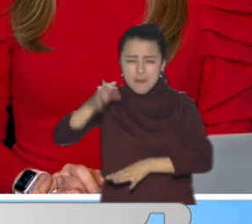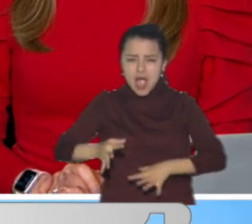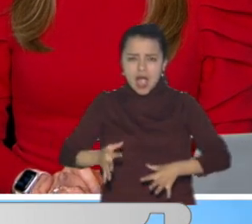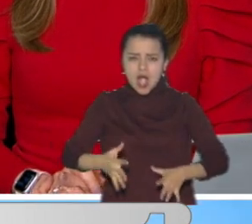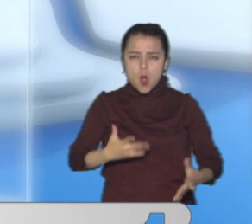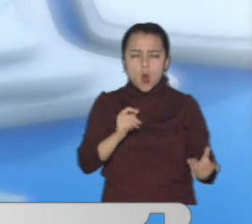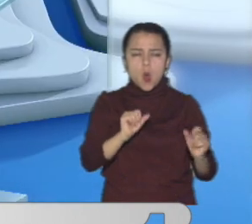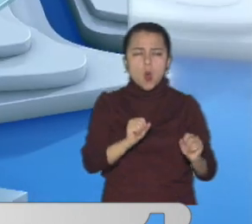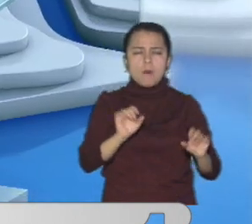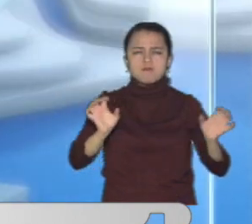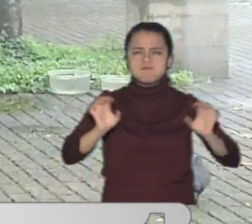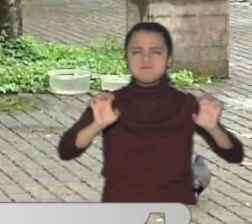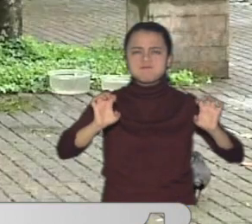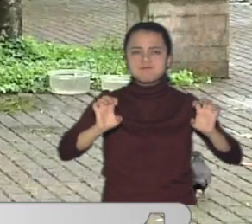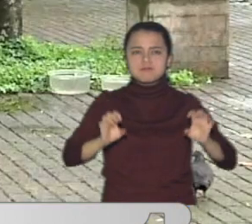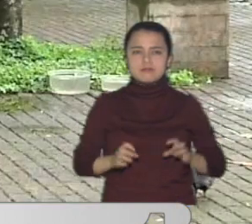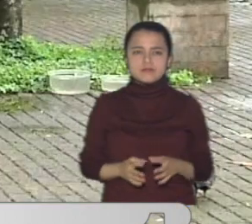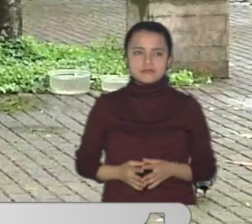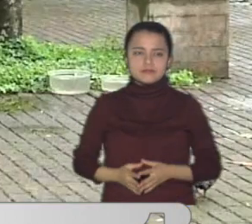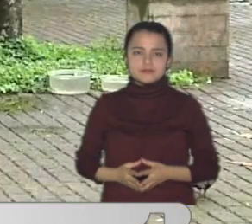socorro?